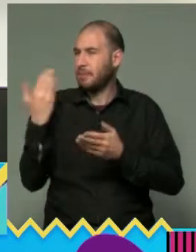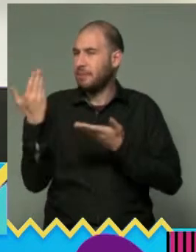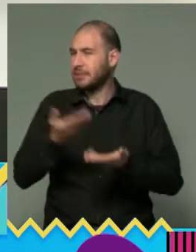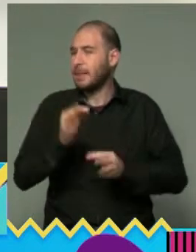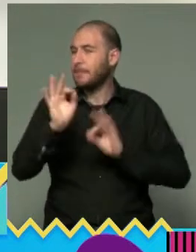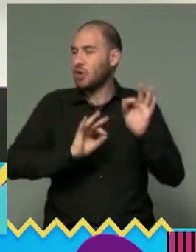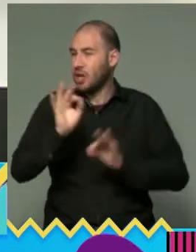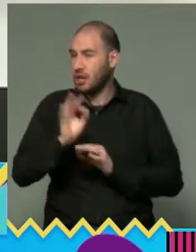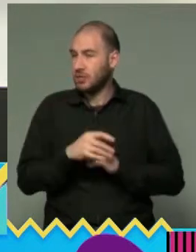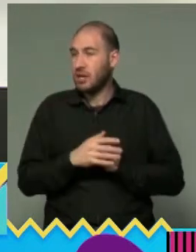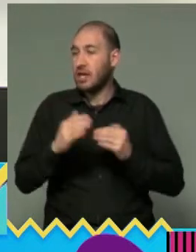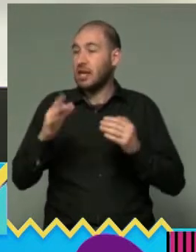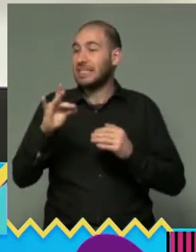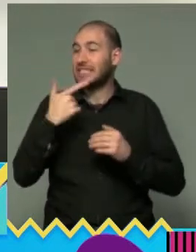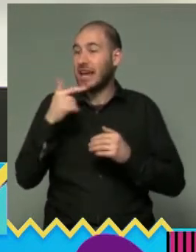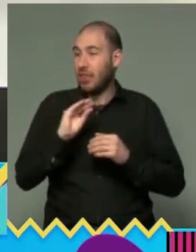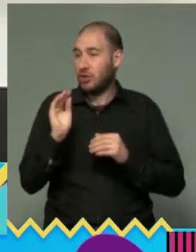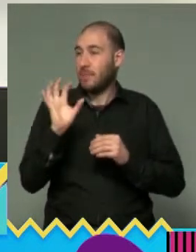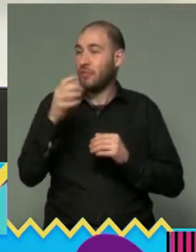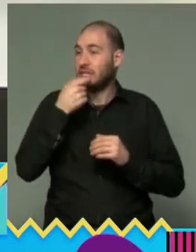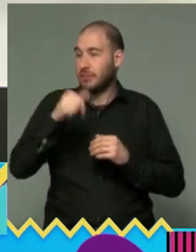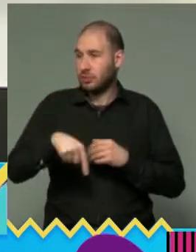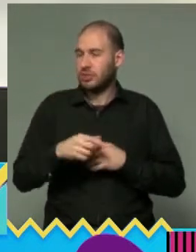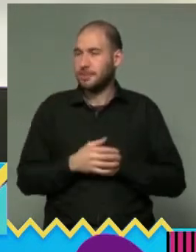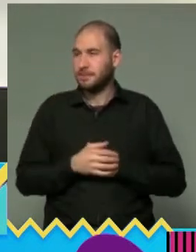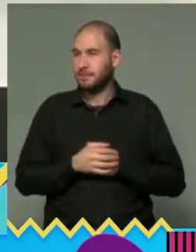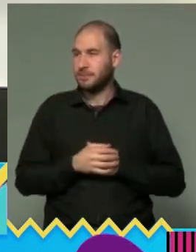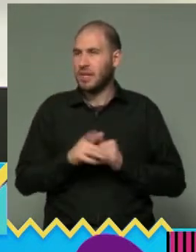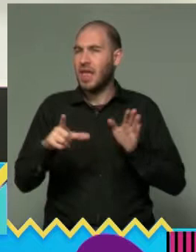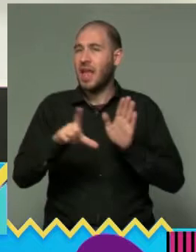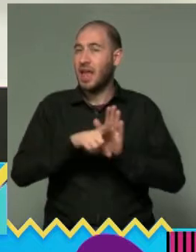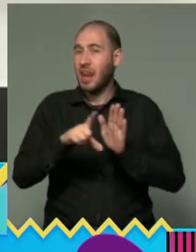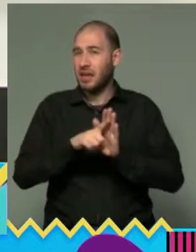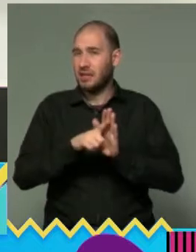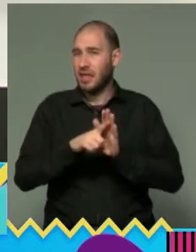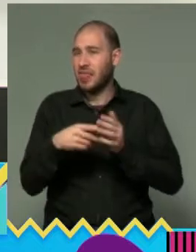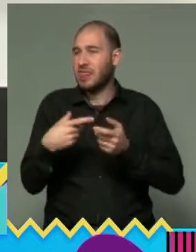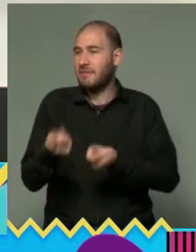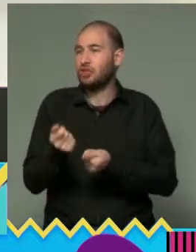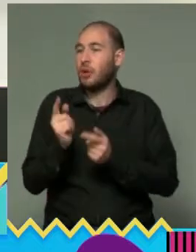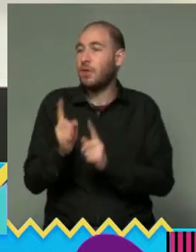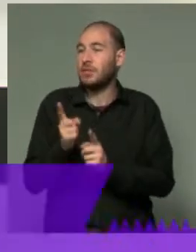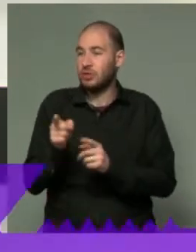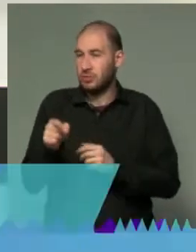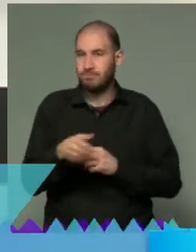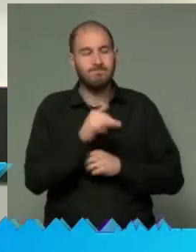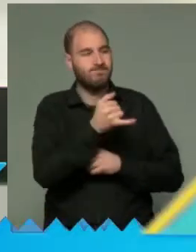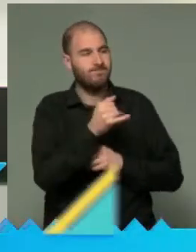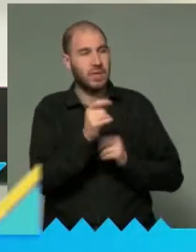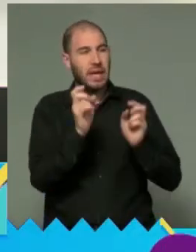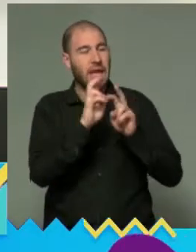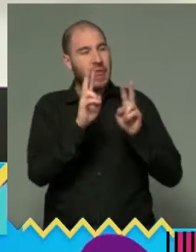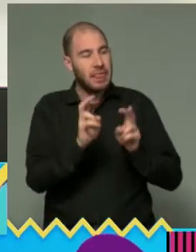un proyecto en la Cámara de Senadores de la provincia de Mendoza, la ley del defensor del docente. Así es. Bueno, un